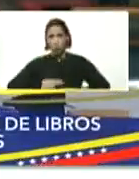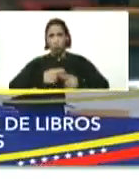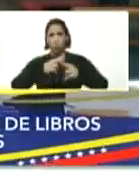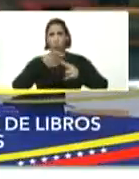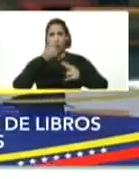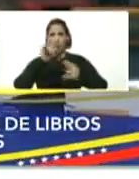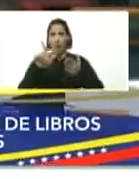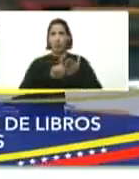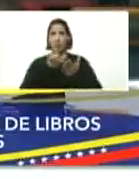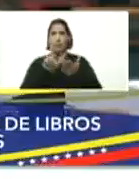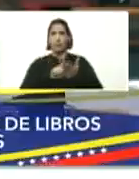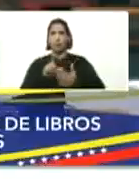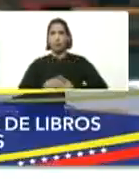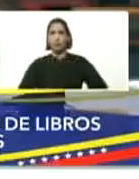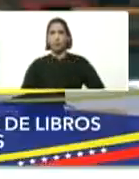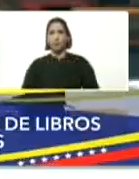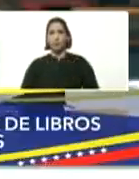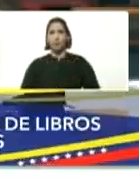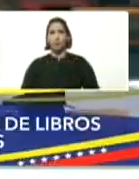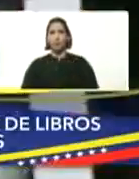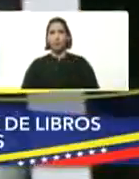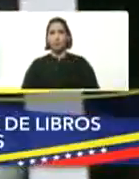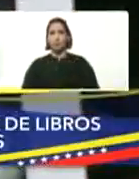está su libro.